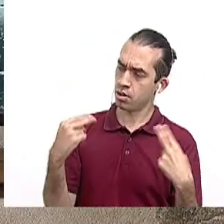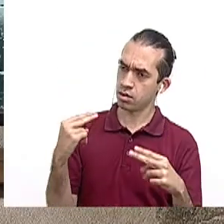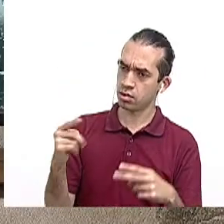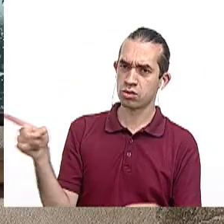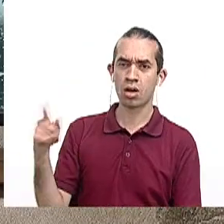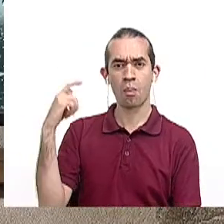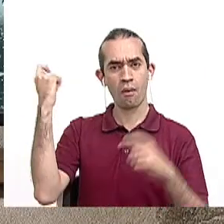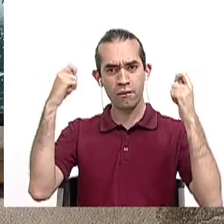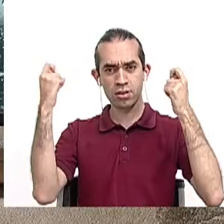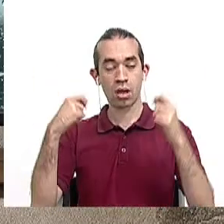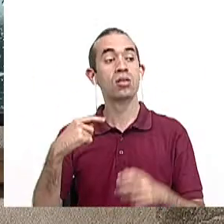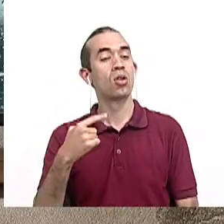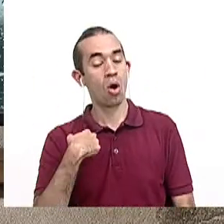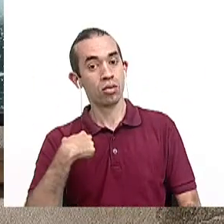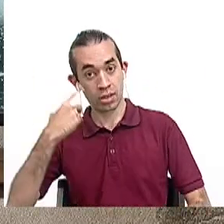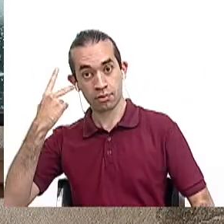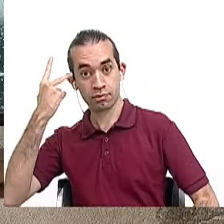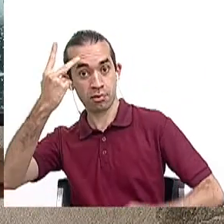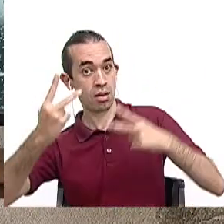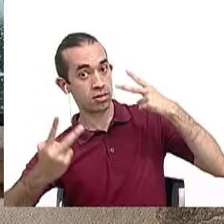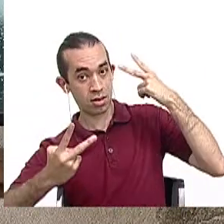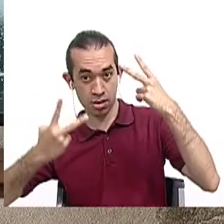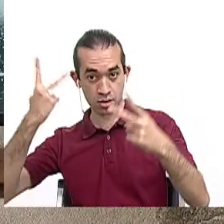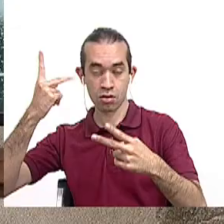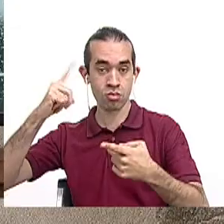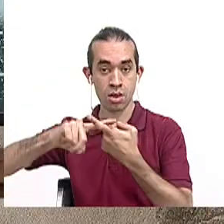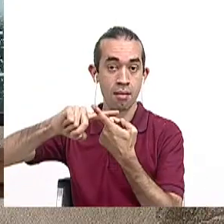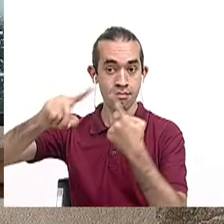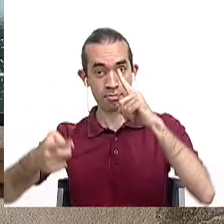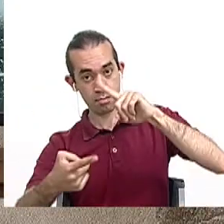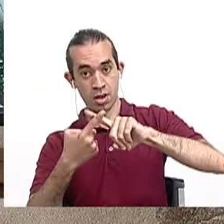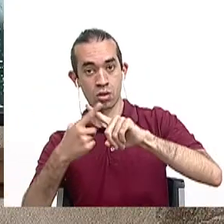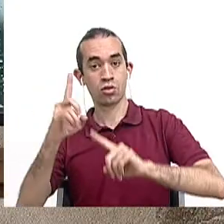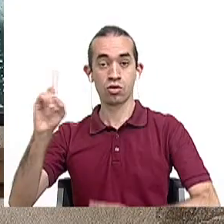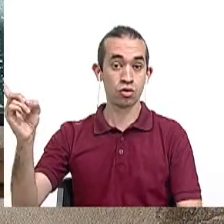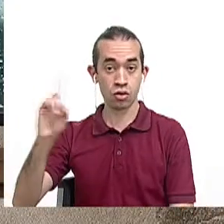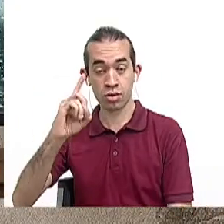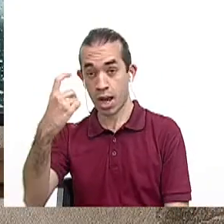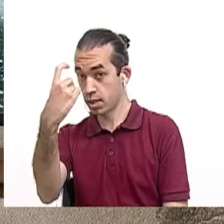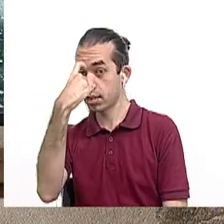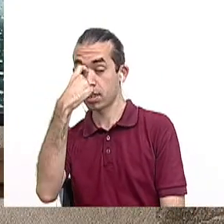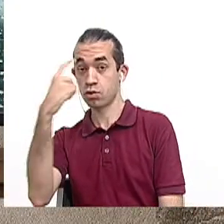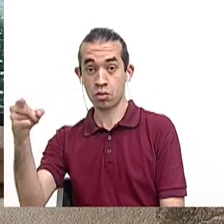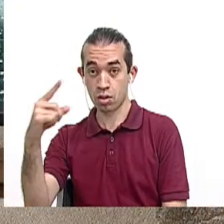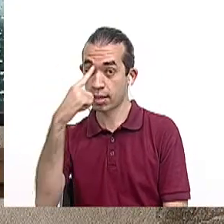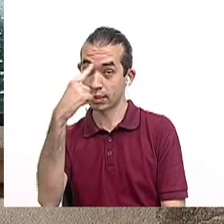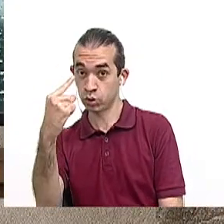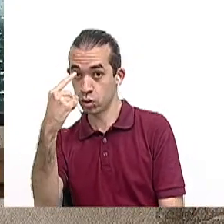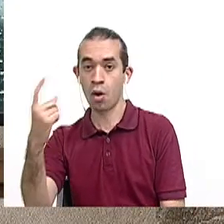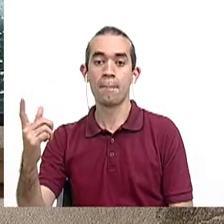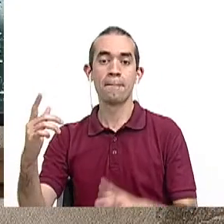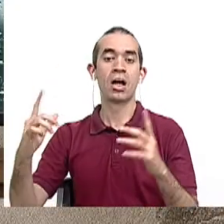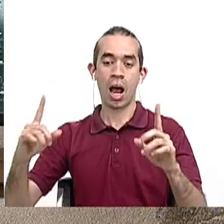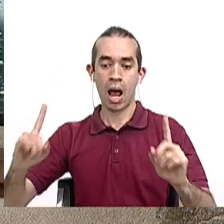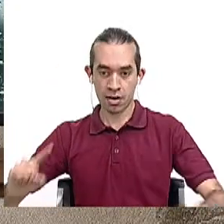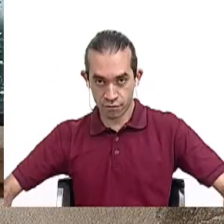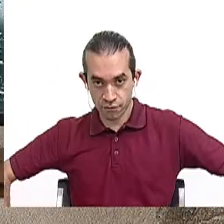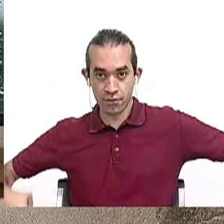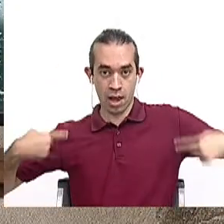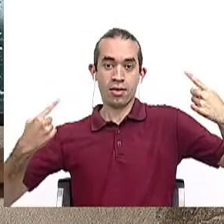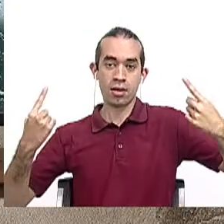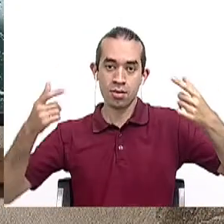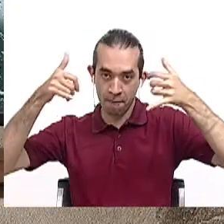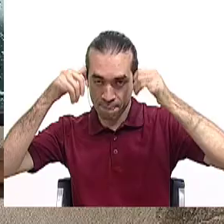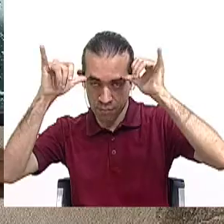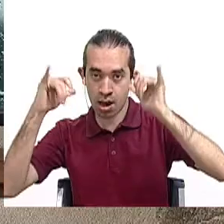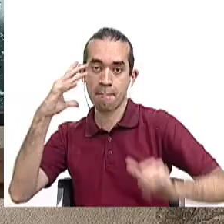como celebrando, Andaba creo. visitando a unos amigos en Escazú que tienen carretas y bueyes muy bonitos. Y